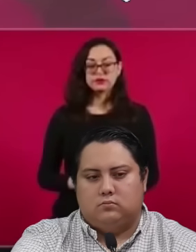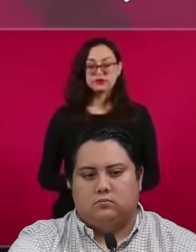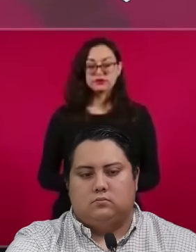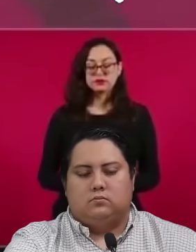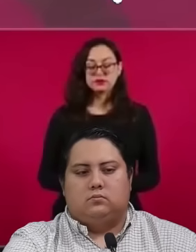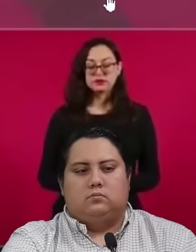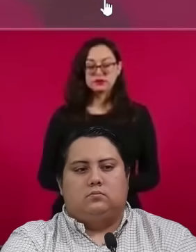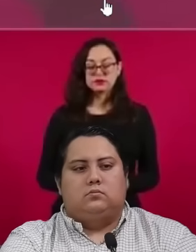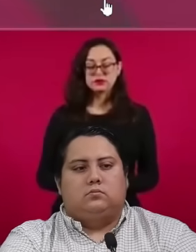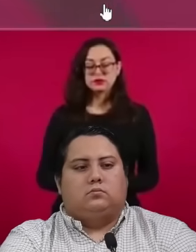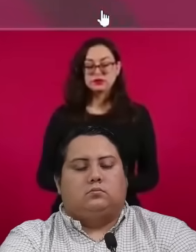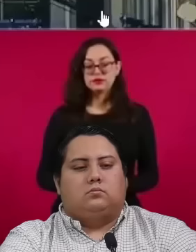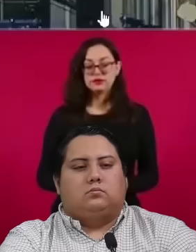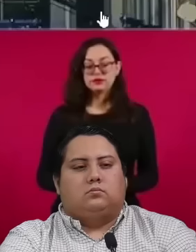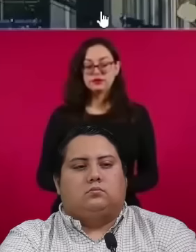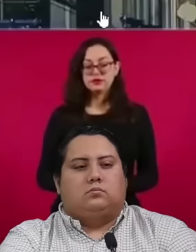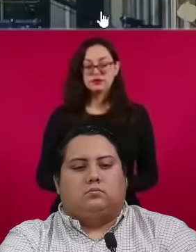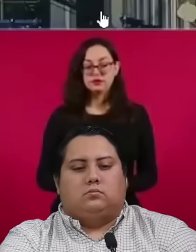director